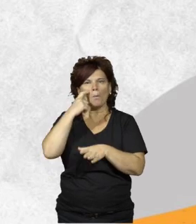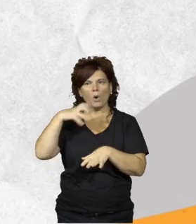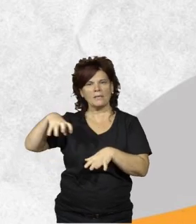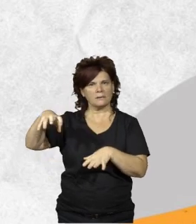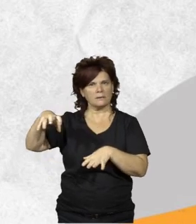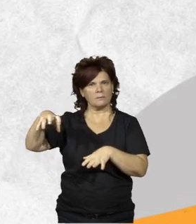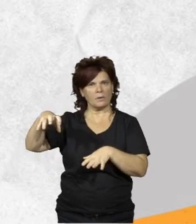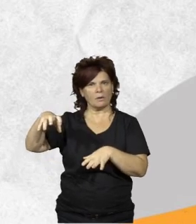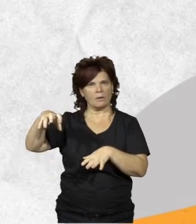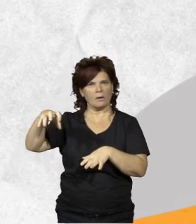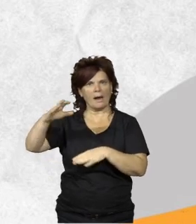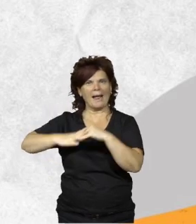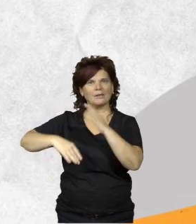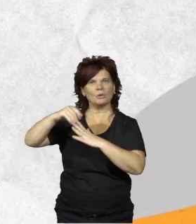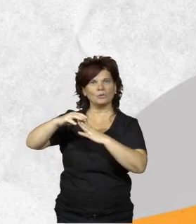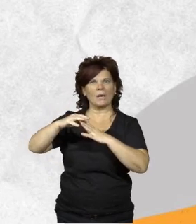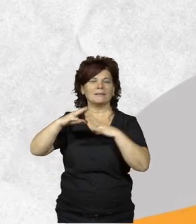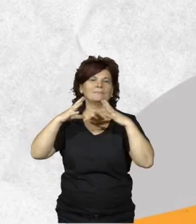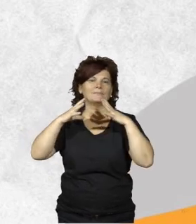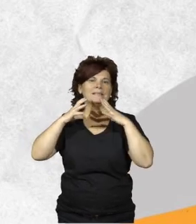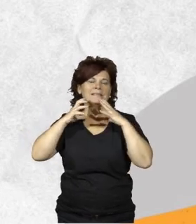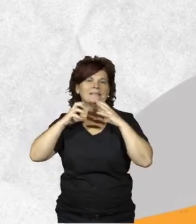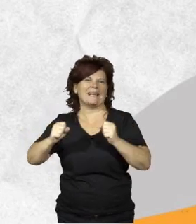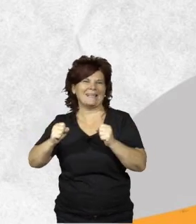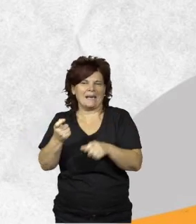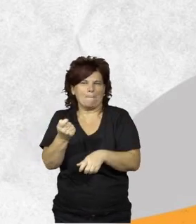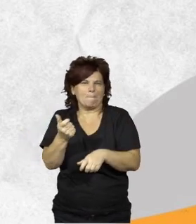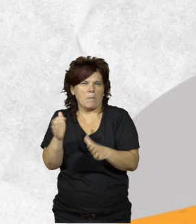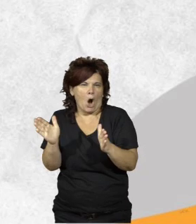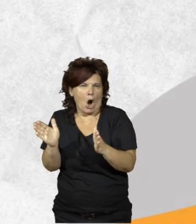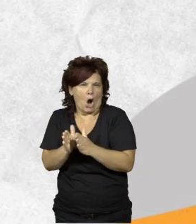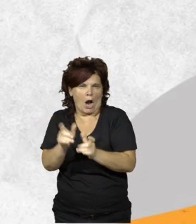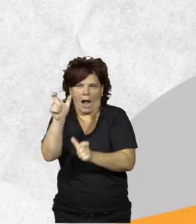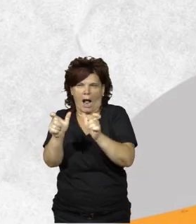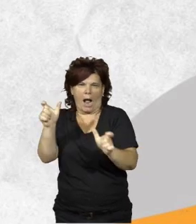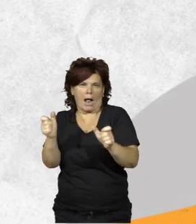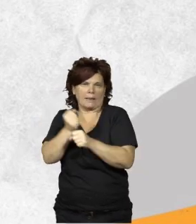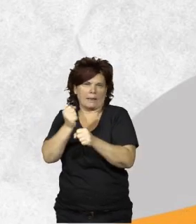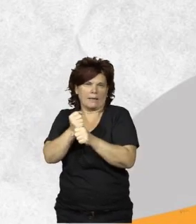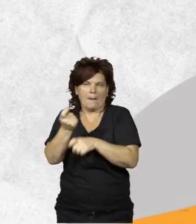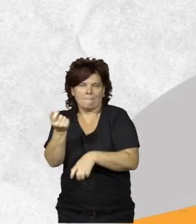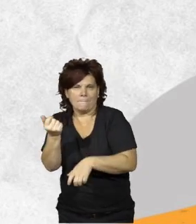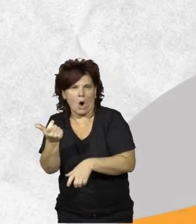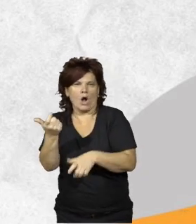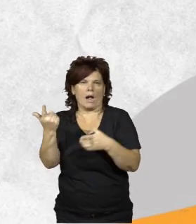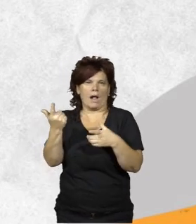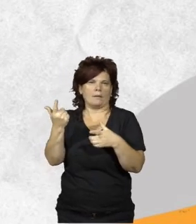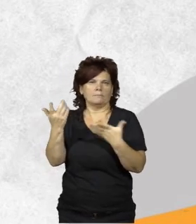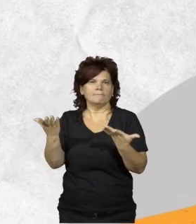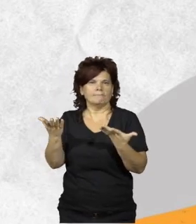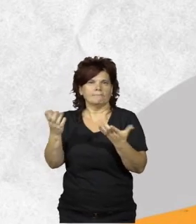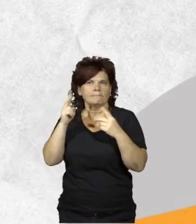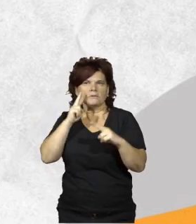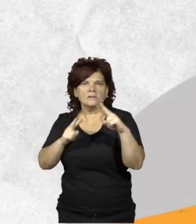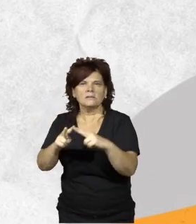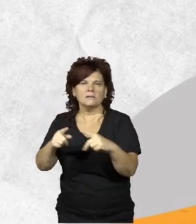porque la estructura de la Secretaría es poca, es escasa en recursos humanos, en logística, entonces se busca acaparar